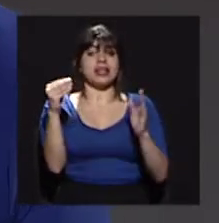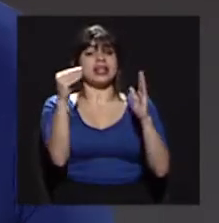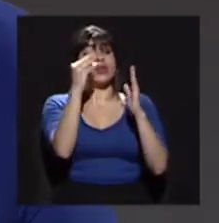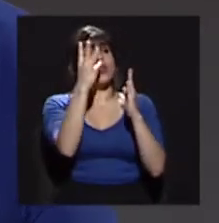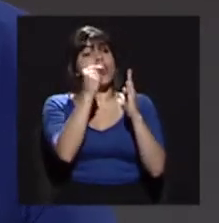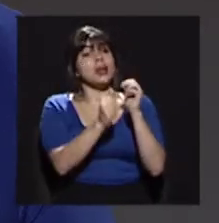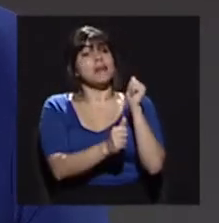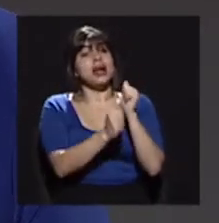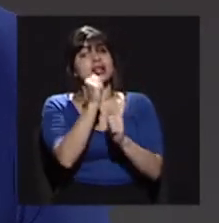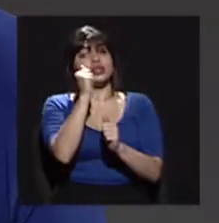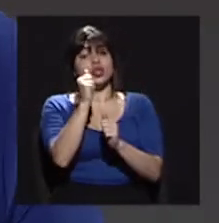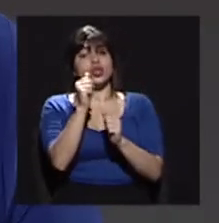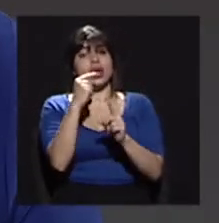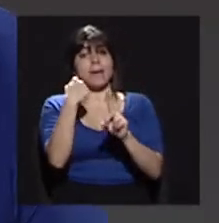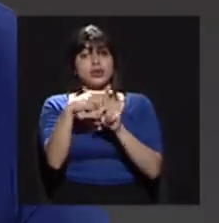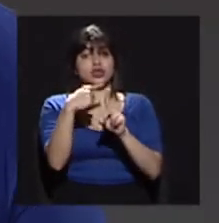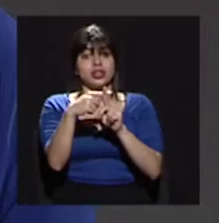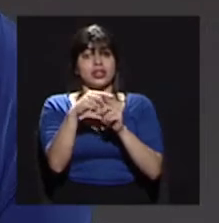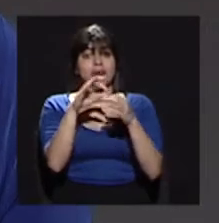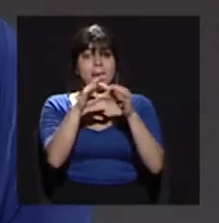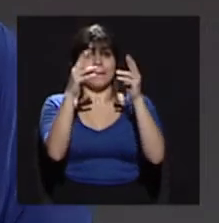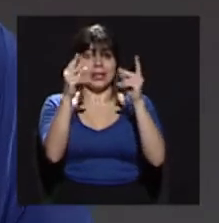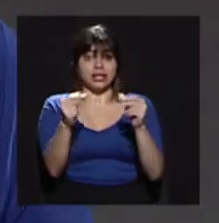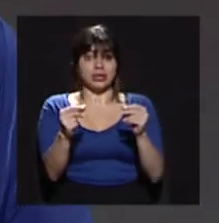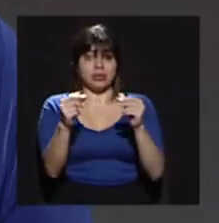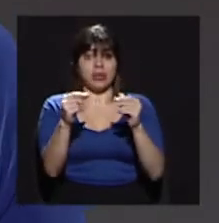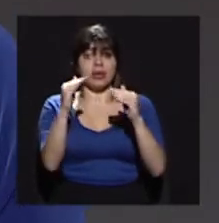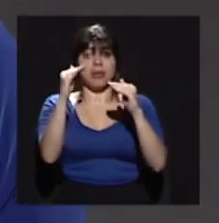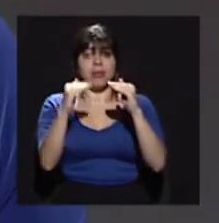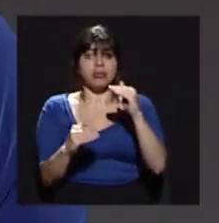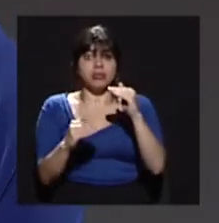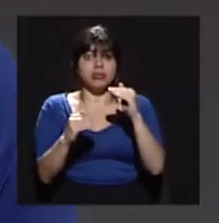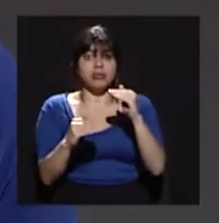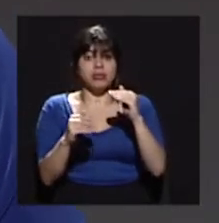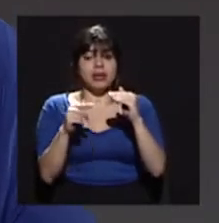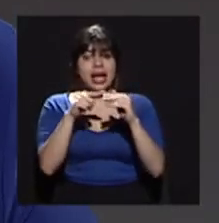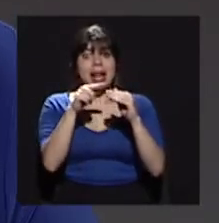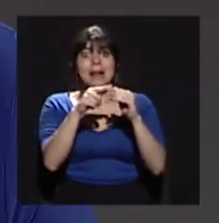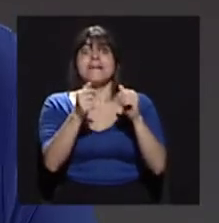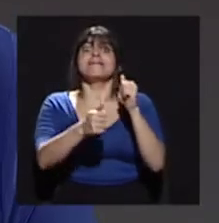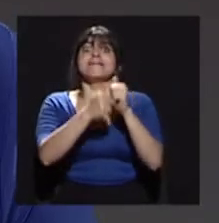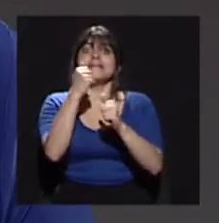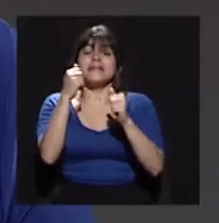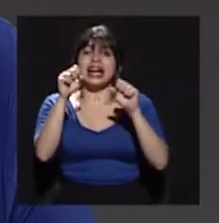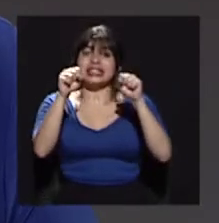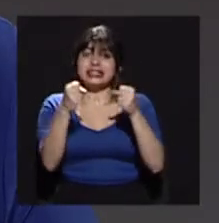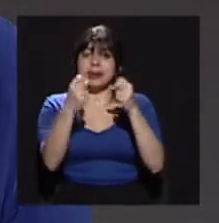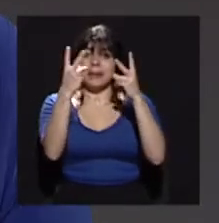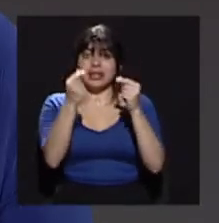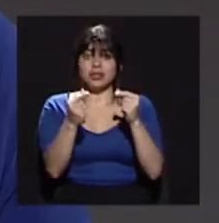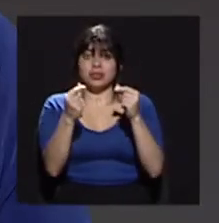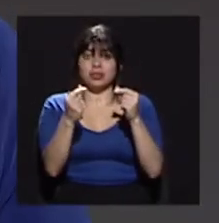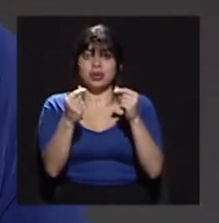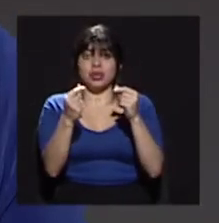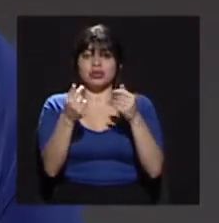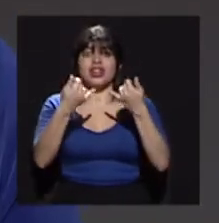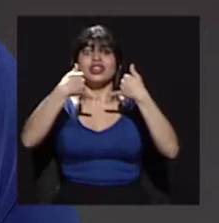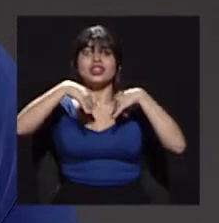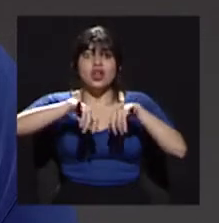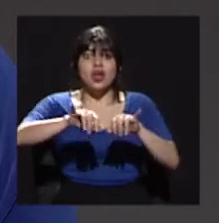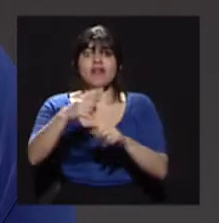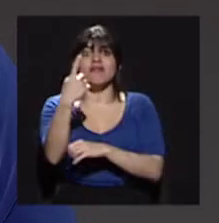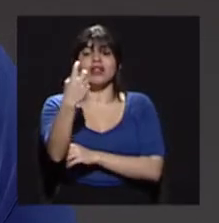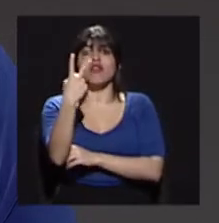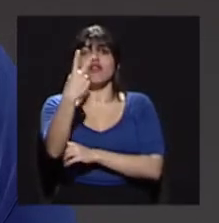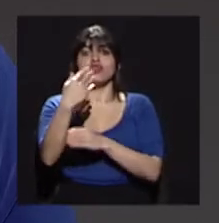mayoría afirmativo sobre el presupuesto el que iba a ser los mayores recortes al presupuesto y quedaban todavía dos